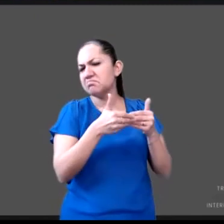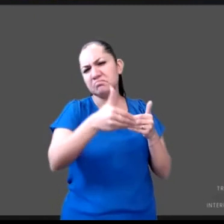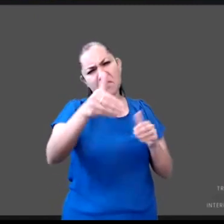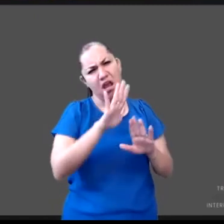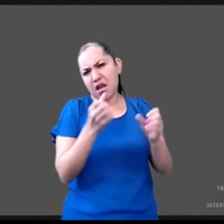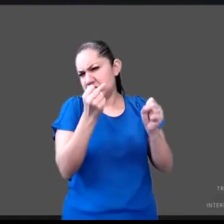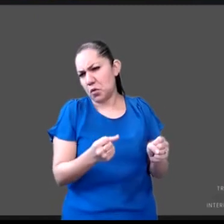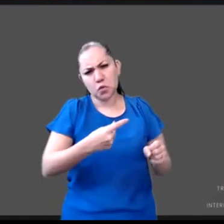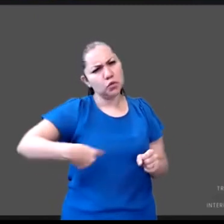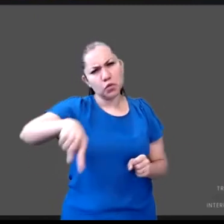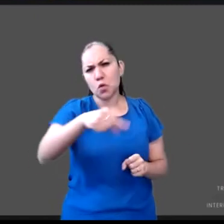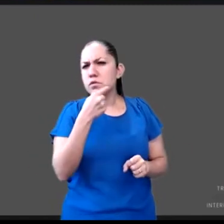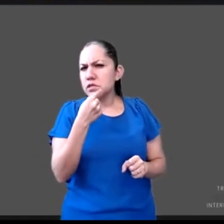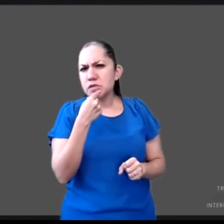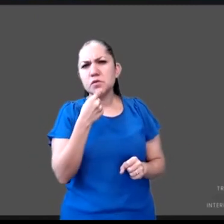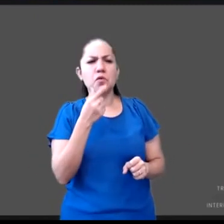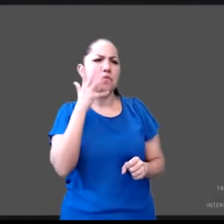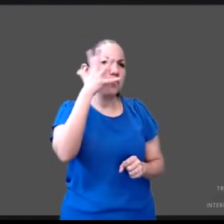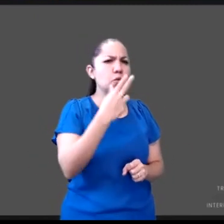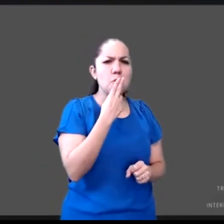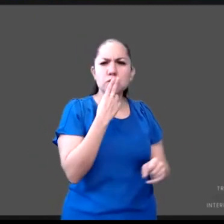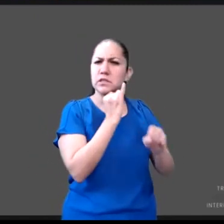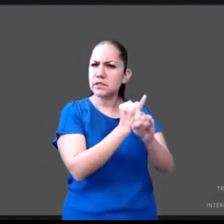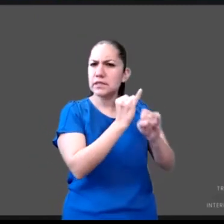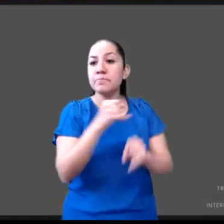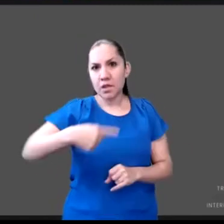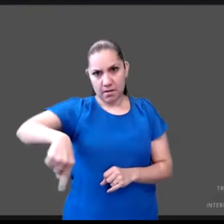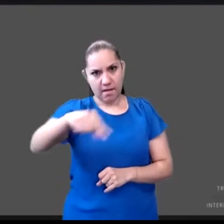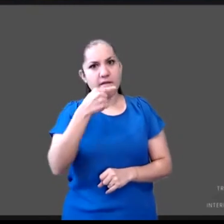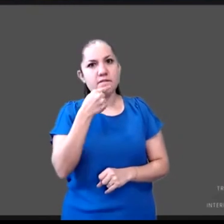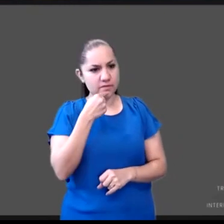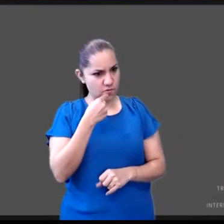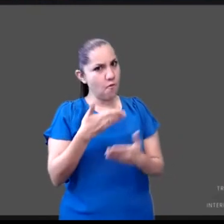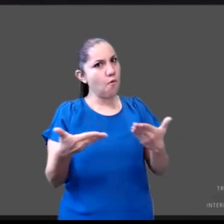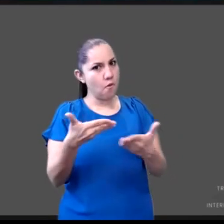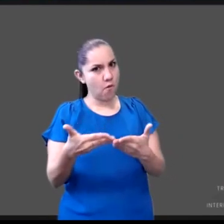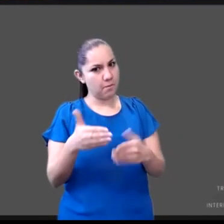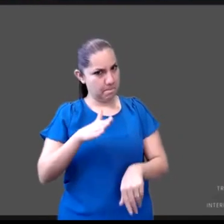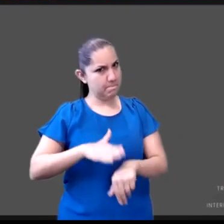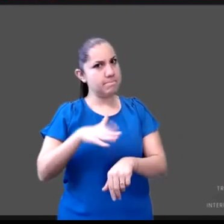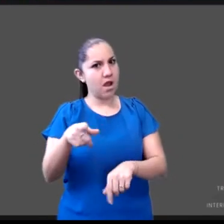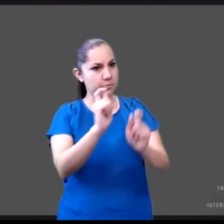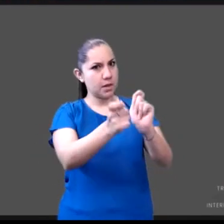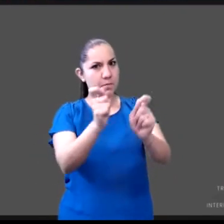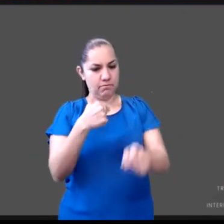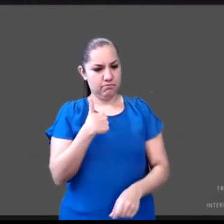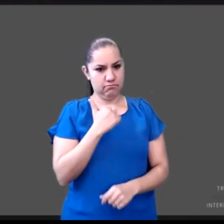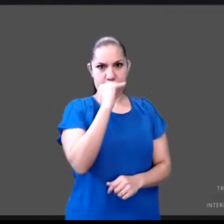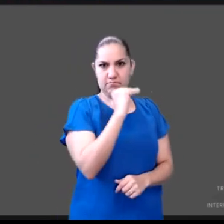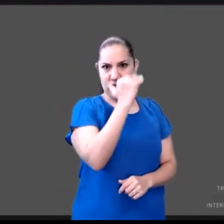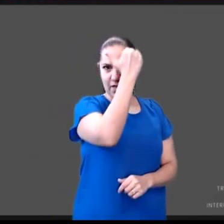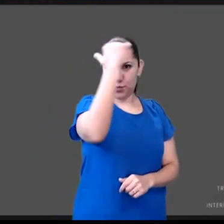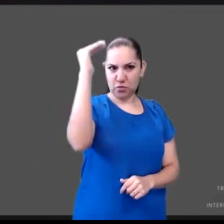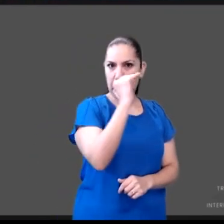mucho más hábiles que nosotros para el manejo de todos estos aparatos, pero si se nos escapa el cuidado